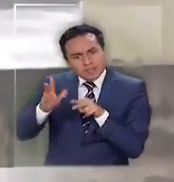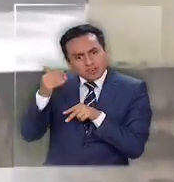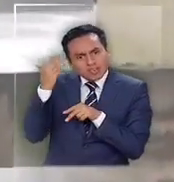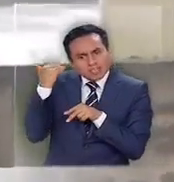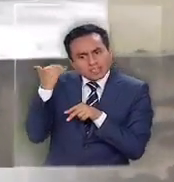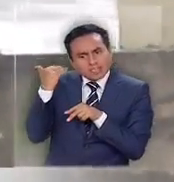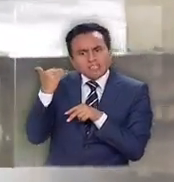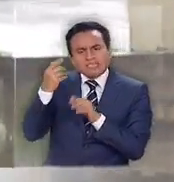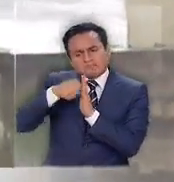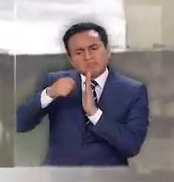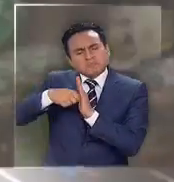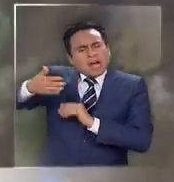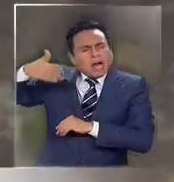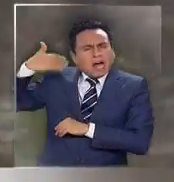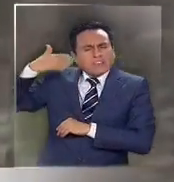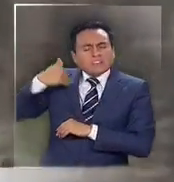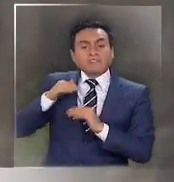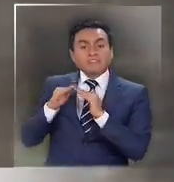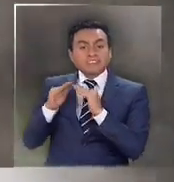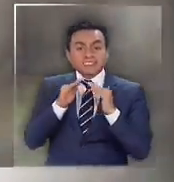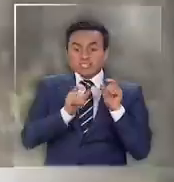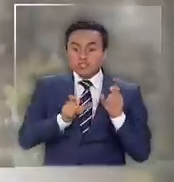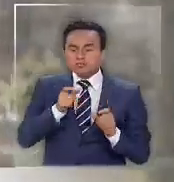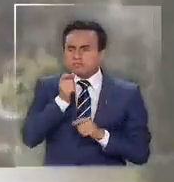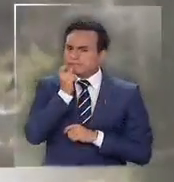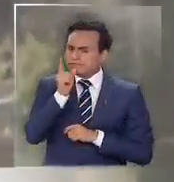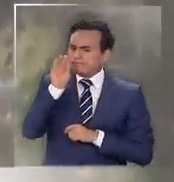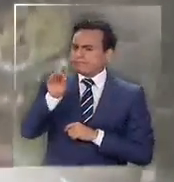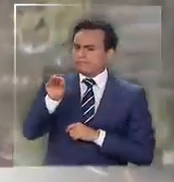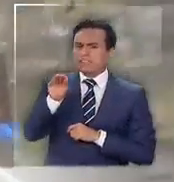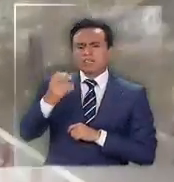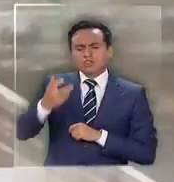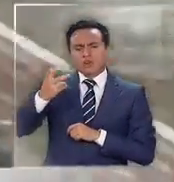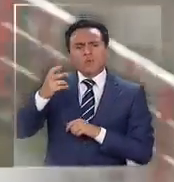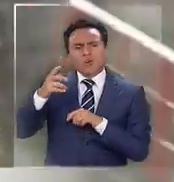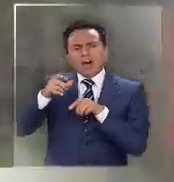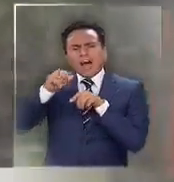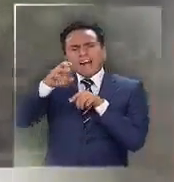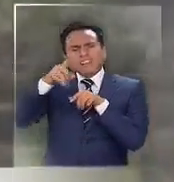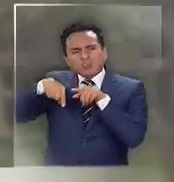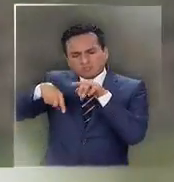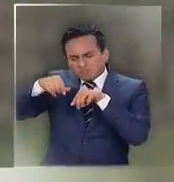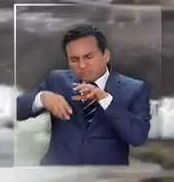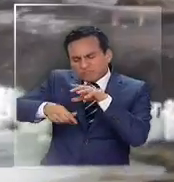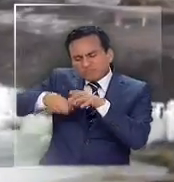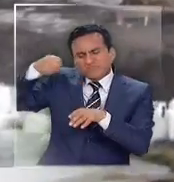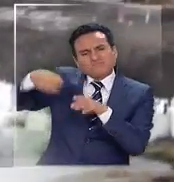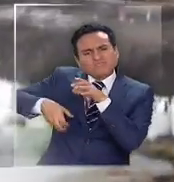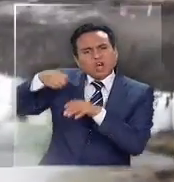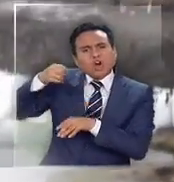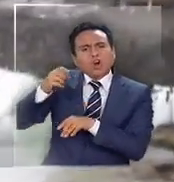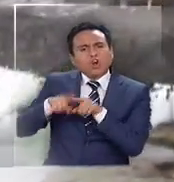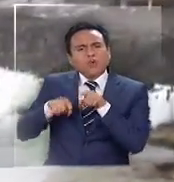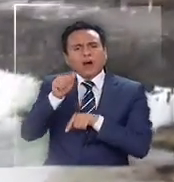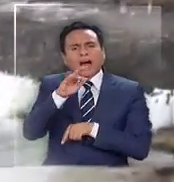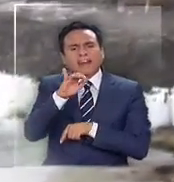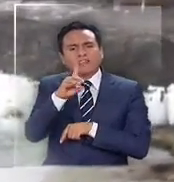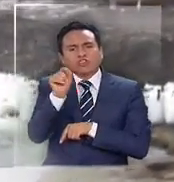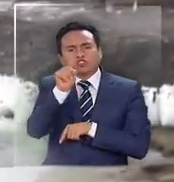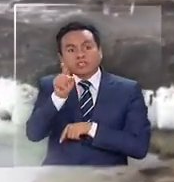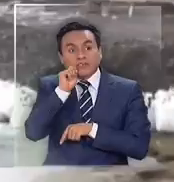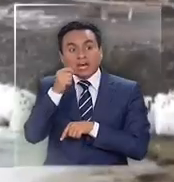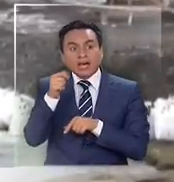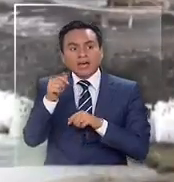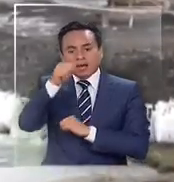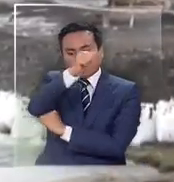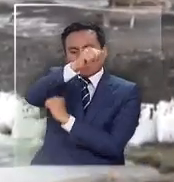hace ya varios meses los vecinos habían denunciado el robo de áridos desde el lecho, lo que habría afectado los puntos